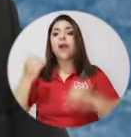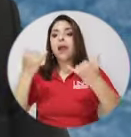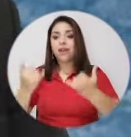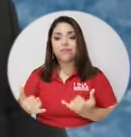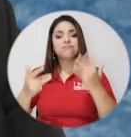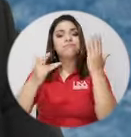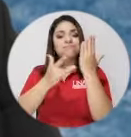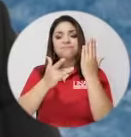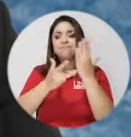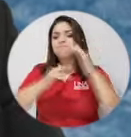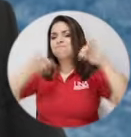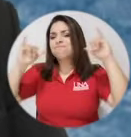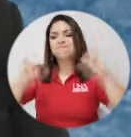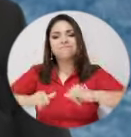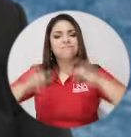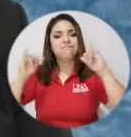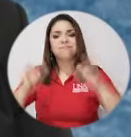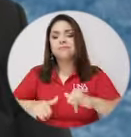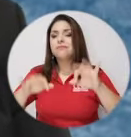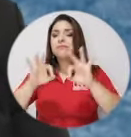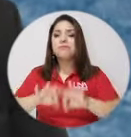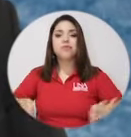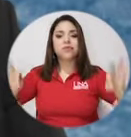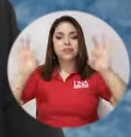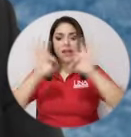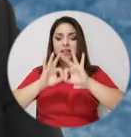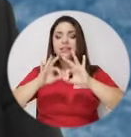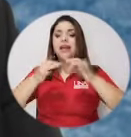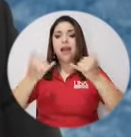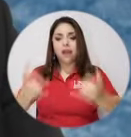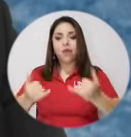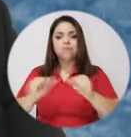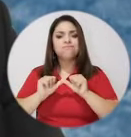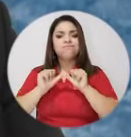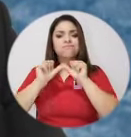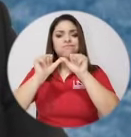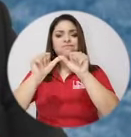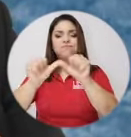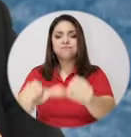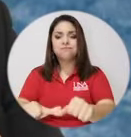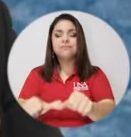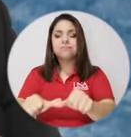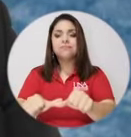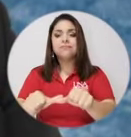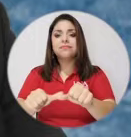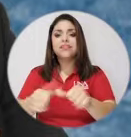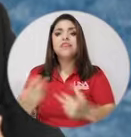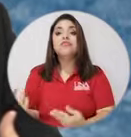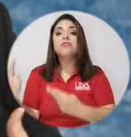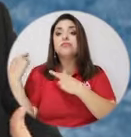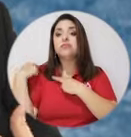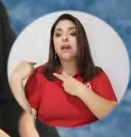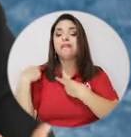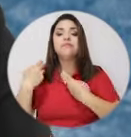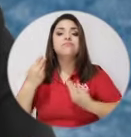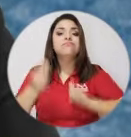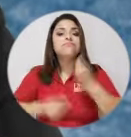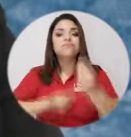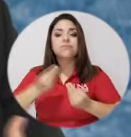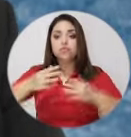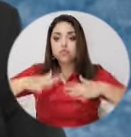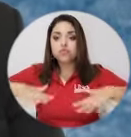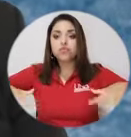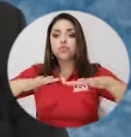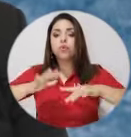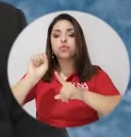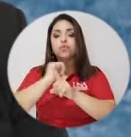medios digitales van a tener una importancia prevaleciente y creo que lo que tocaría ahora es que como sociedad aprendamos